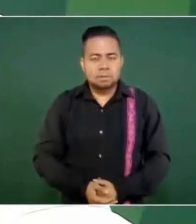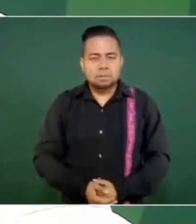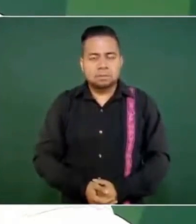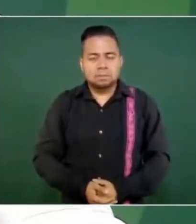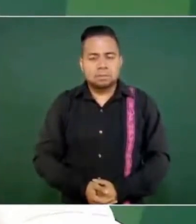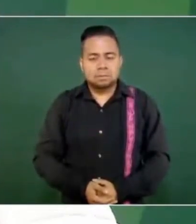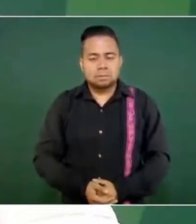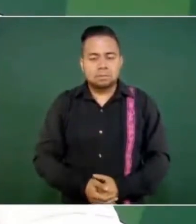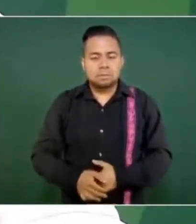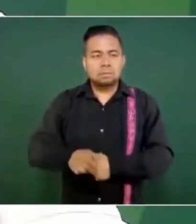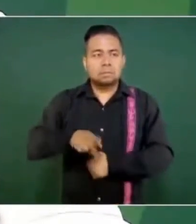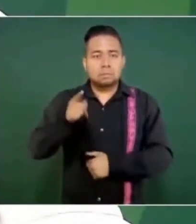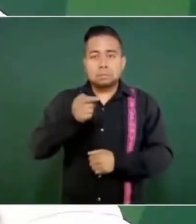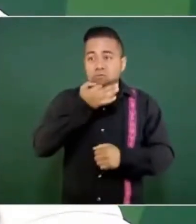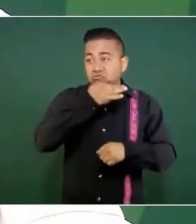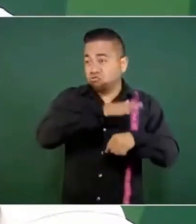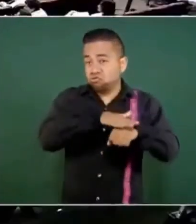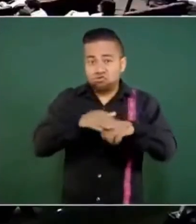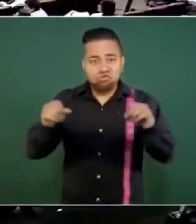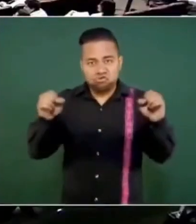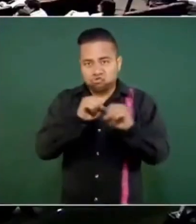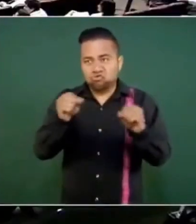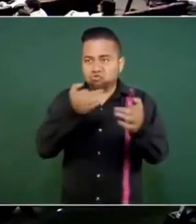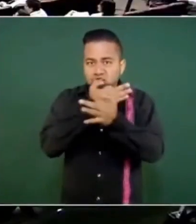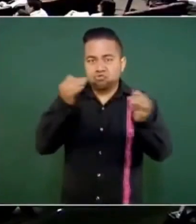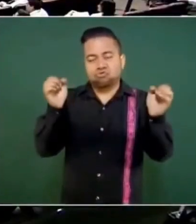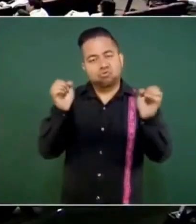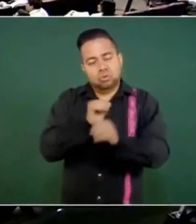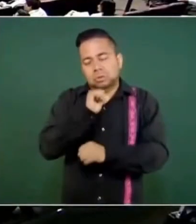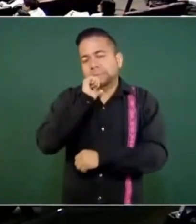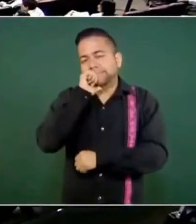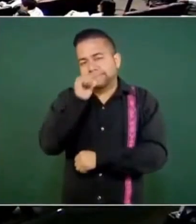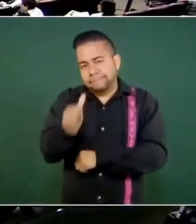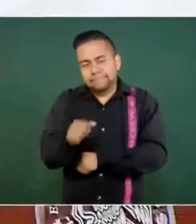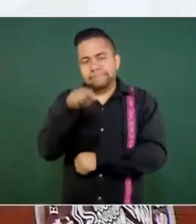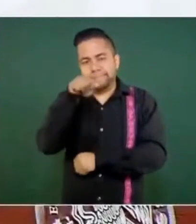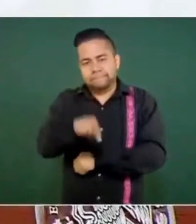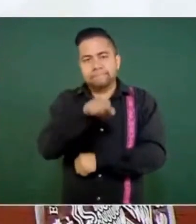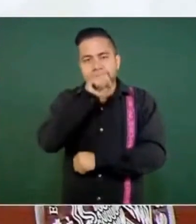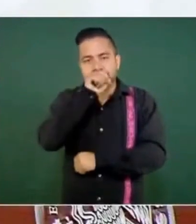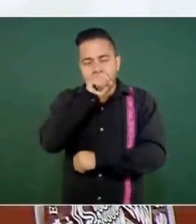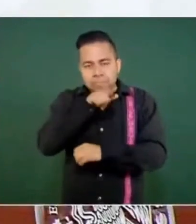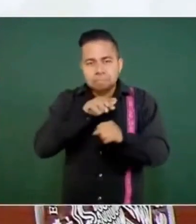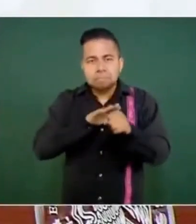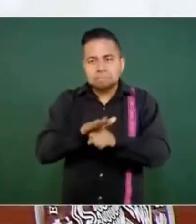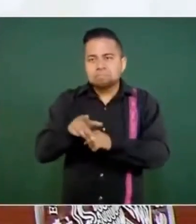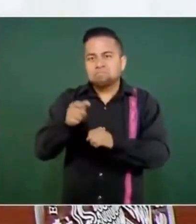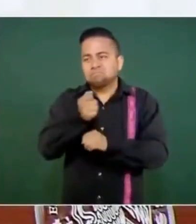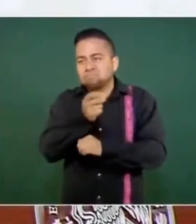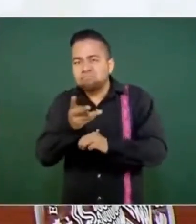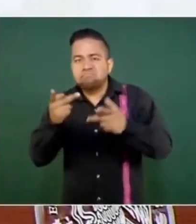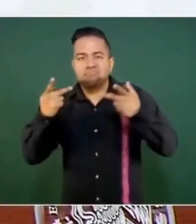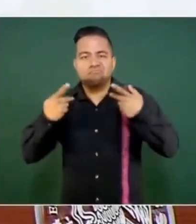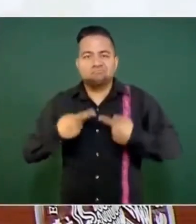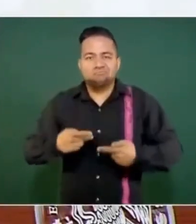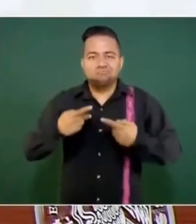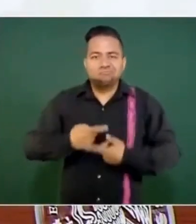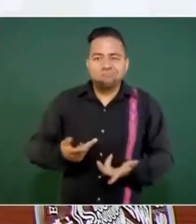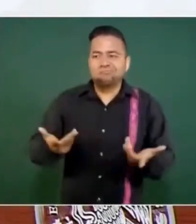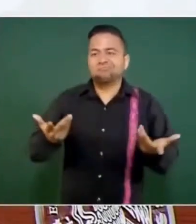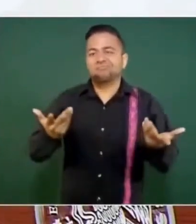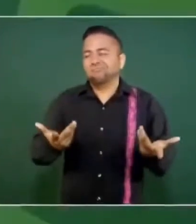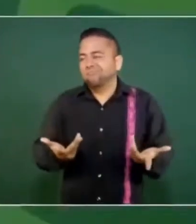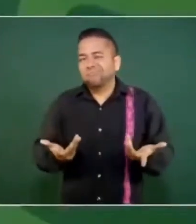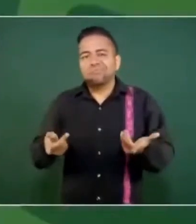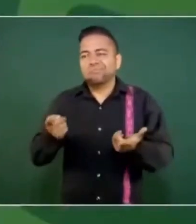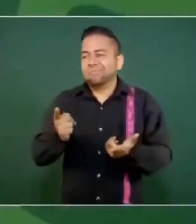nada más que no se difunde mucho, y hay también traficantes de personas que no les conviene